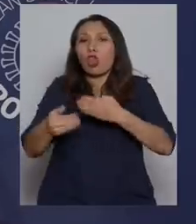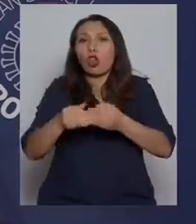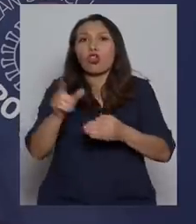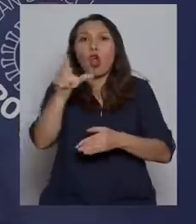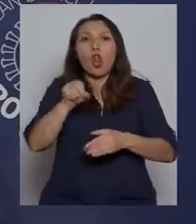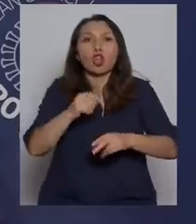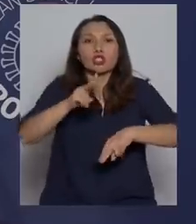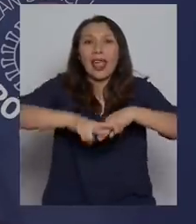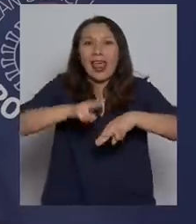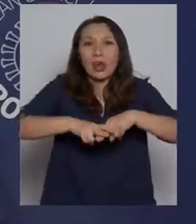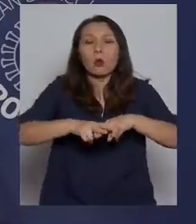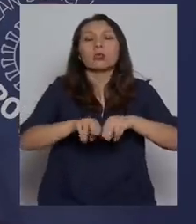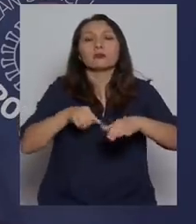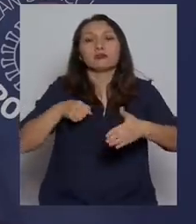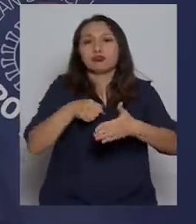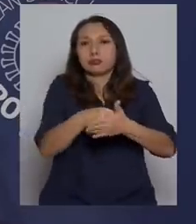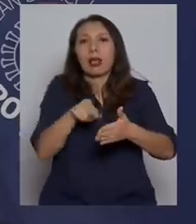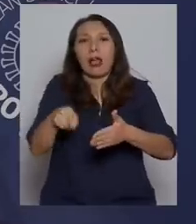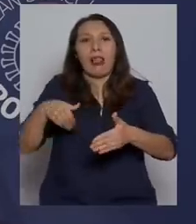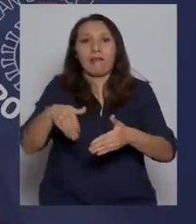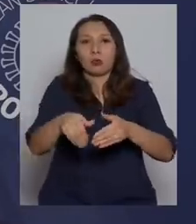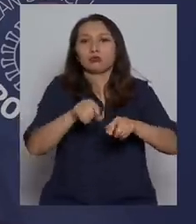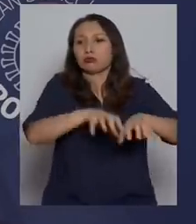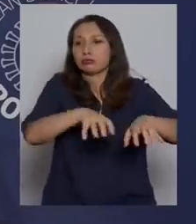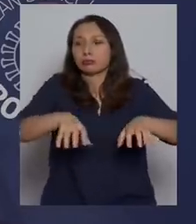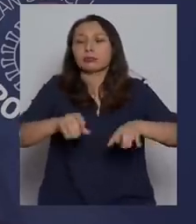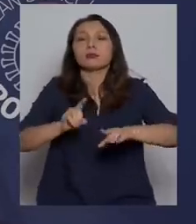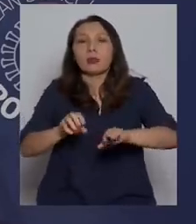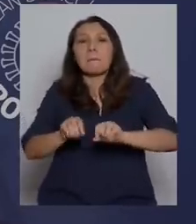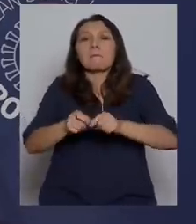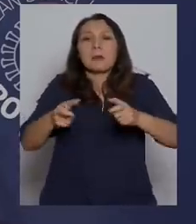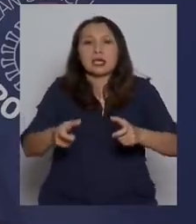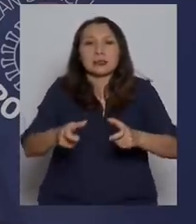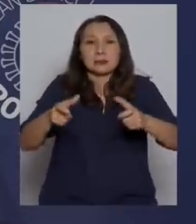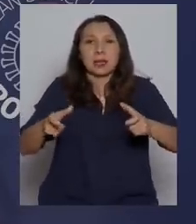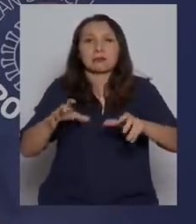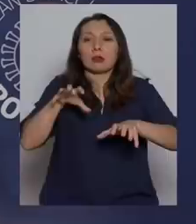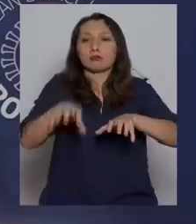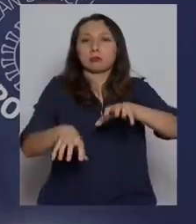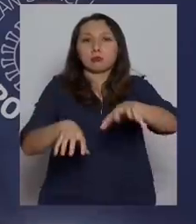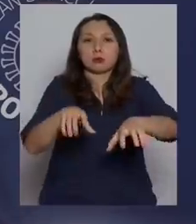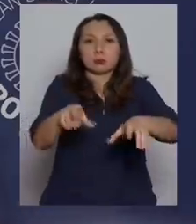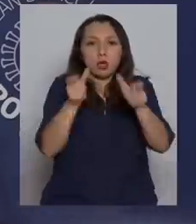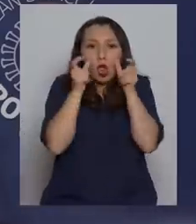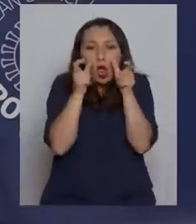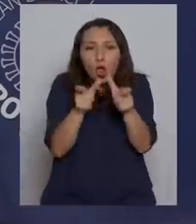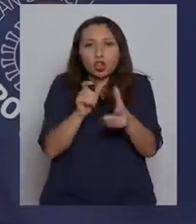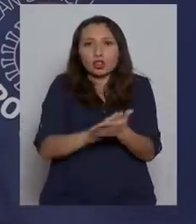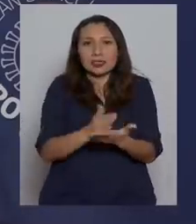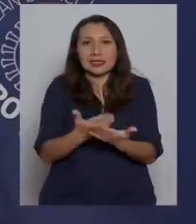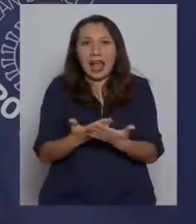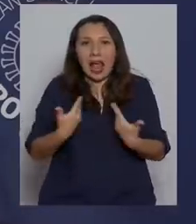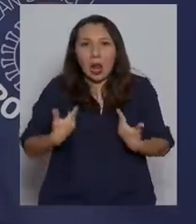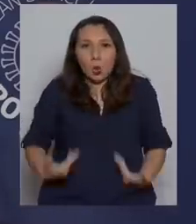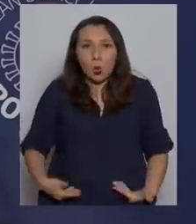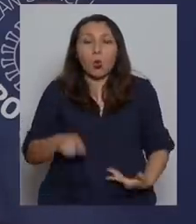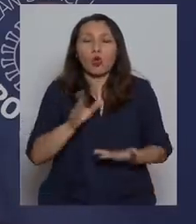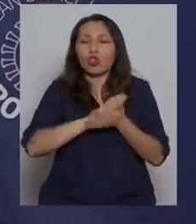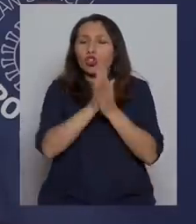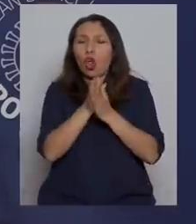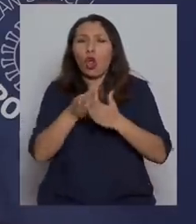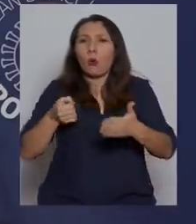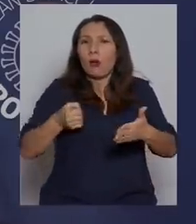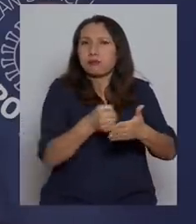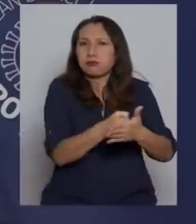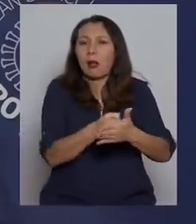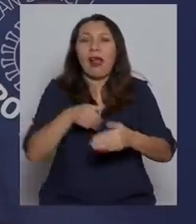Los Héroes, y así progresivamente iremos instalando aduanas sanitarias en todos los terminales de buses de